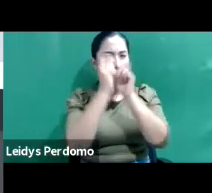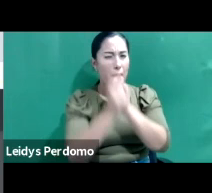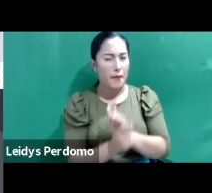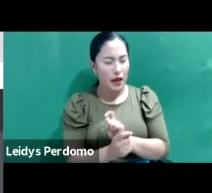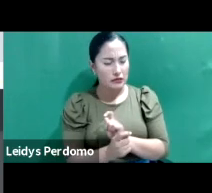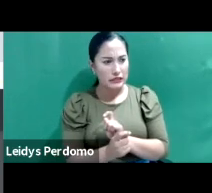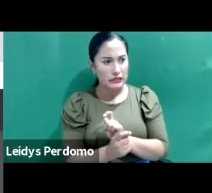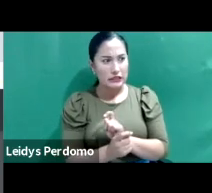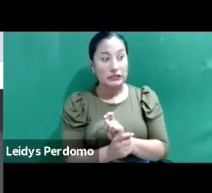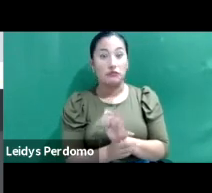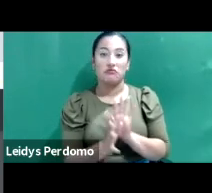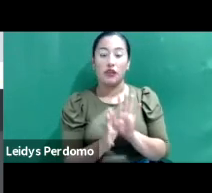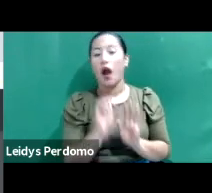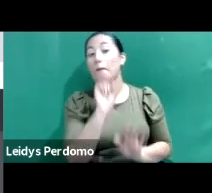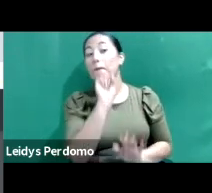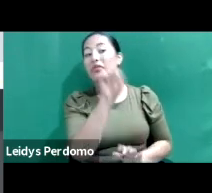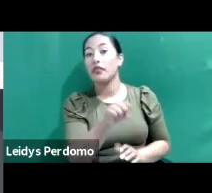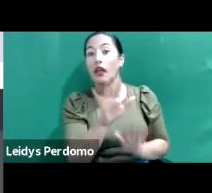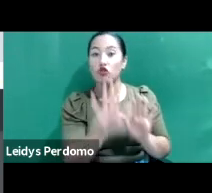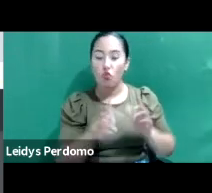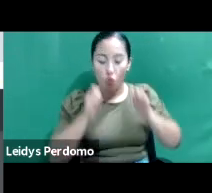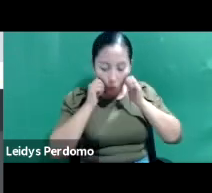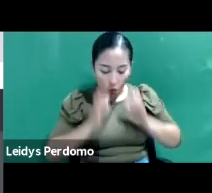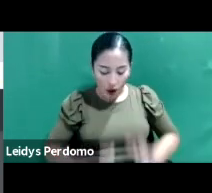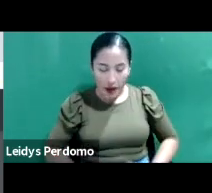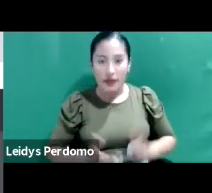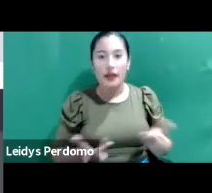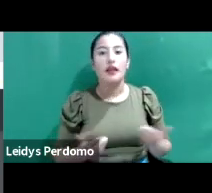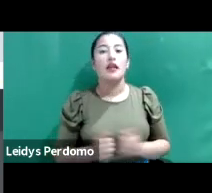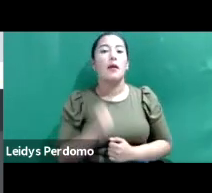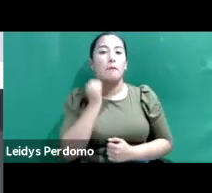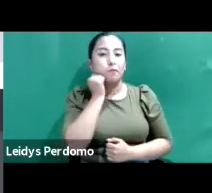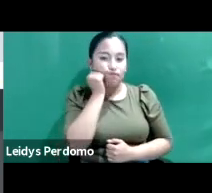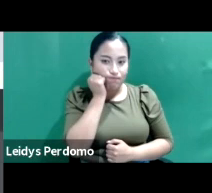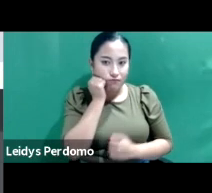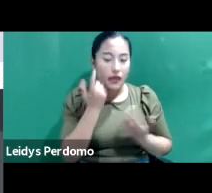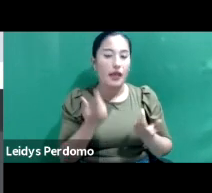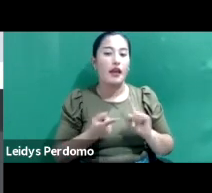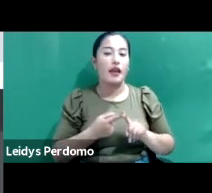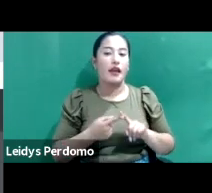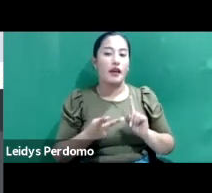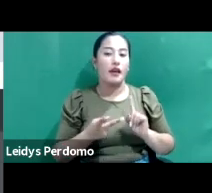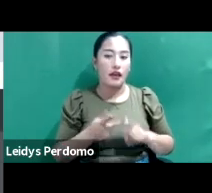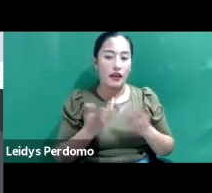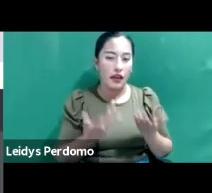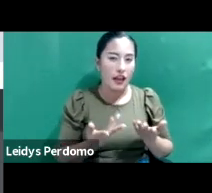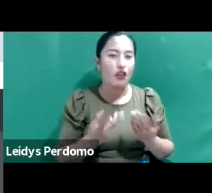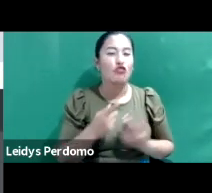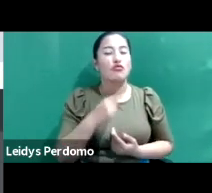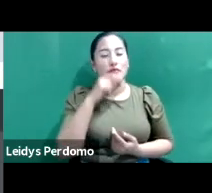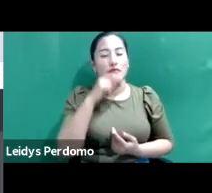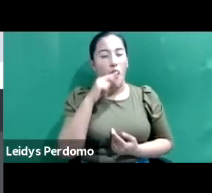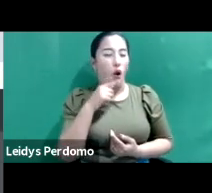que no podemos desconocer a nivel biológico, en las niñas la menarquia, en los niños pues el tema de la espermaquia. Entonces